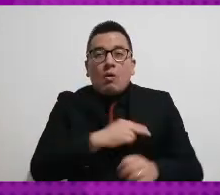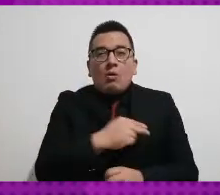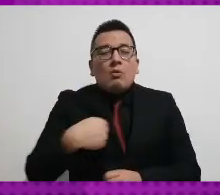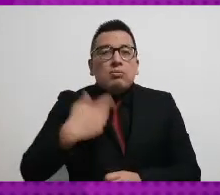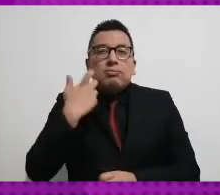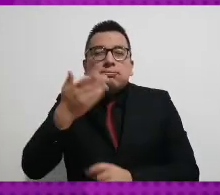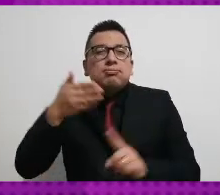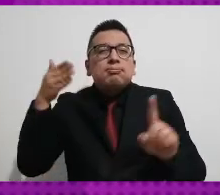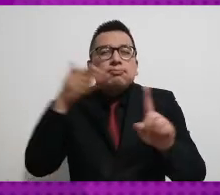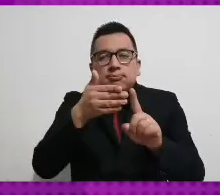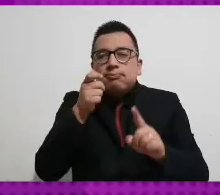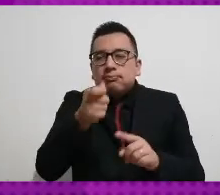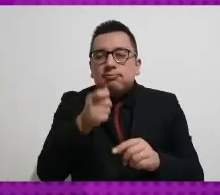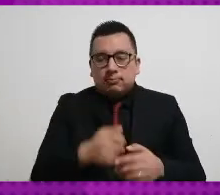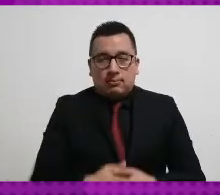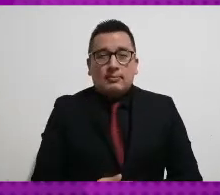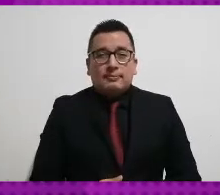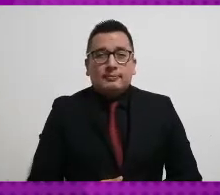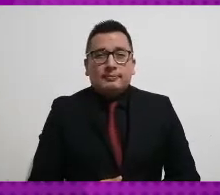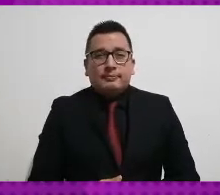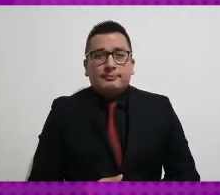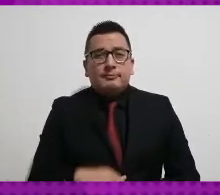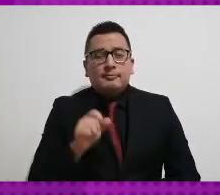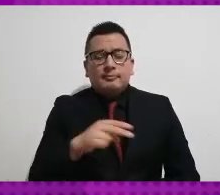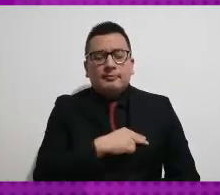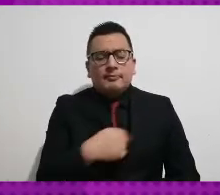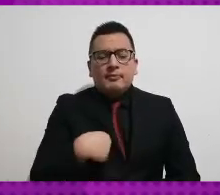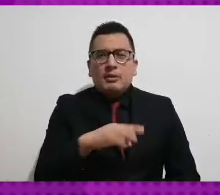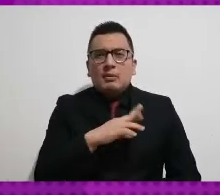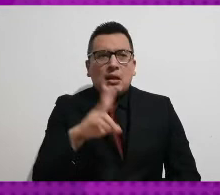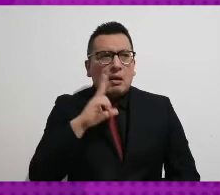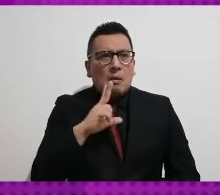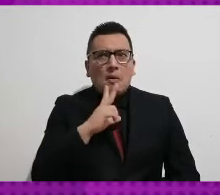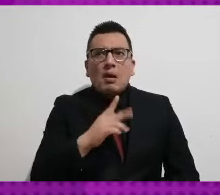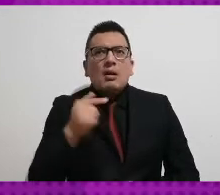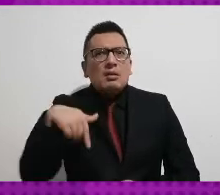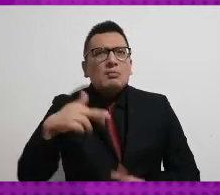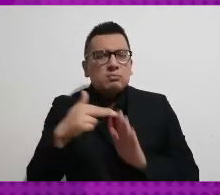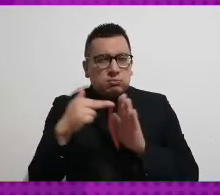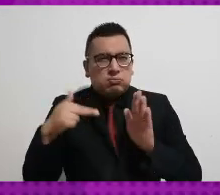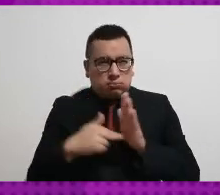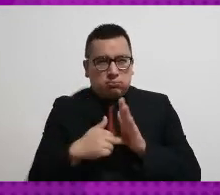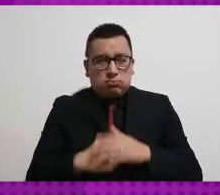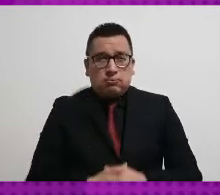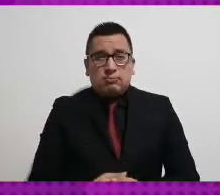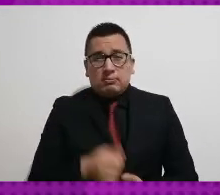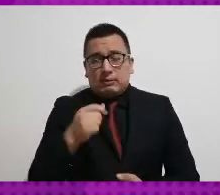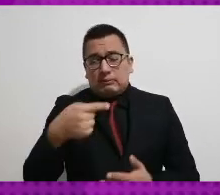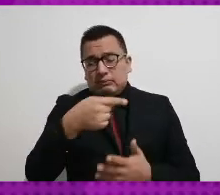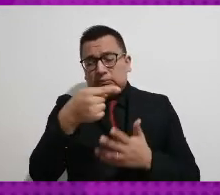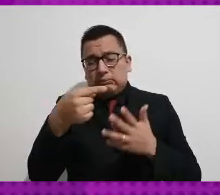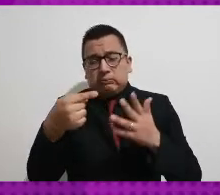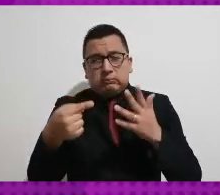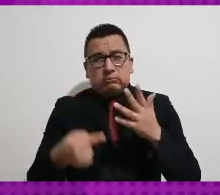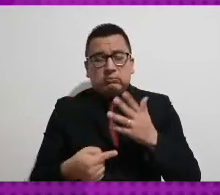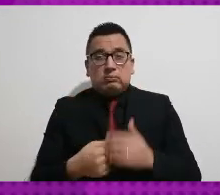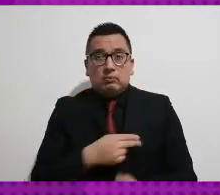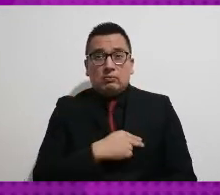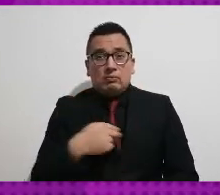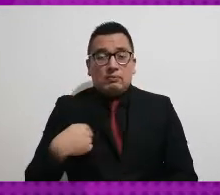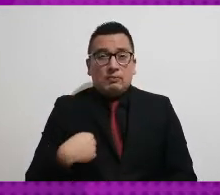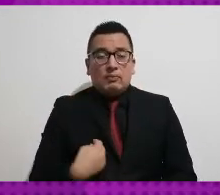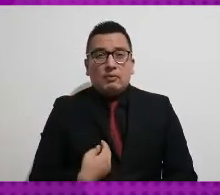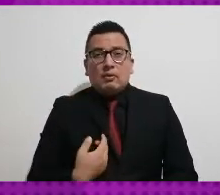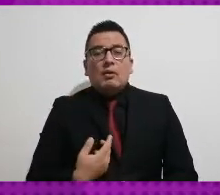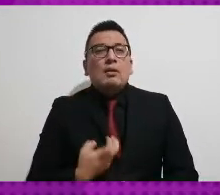el órgano interno de control. Asimismo, podemos revisar nuestro marco jurídico, que son todas aquellas normas sobre